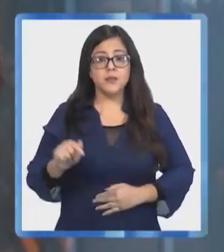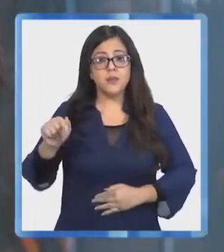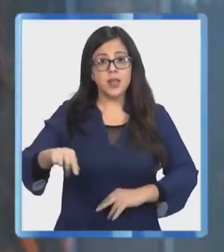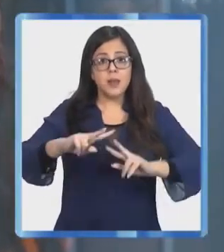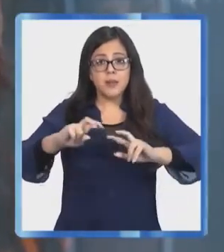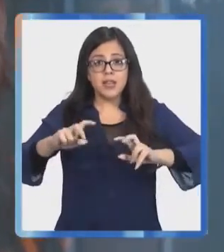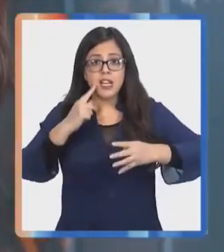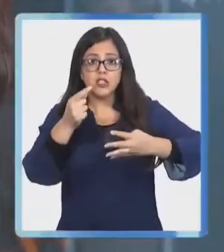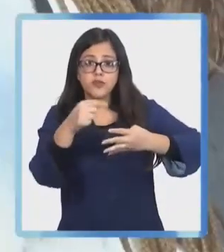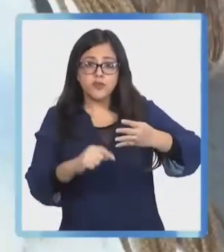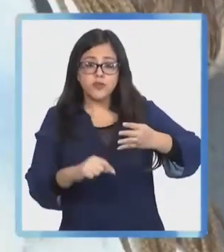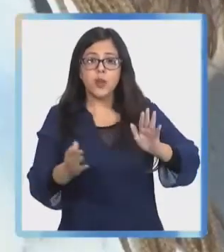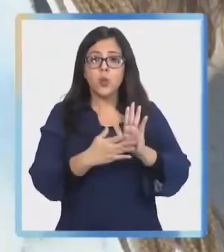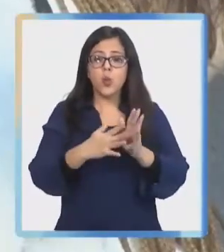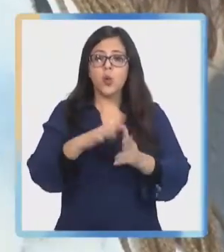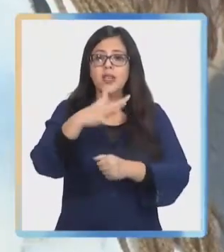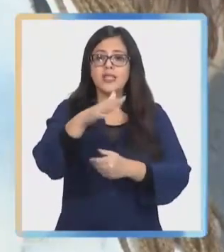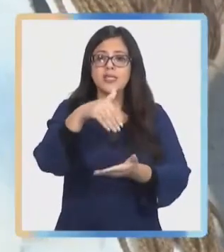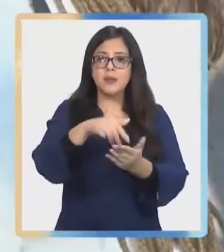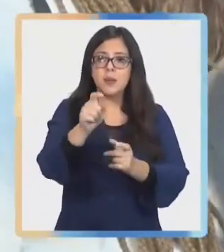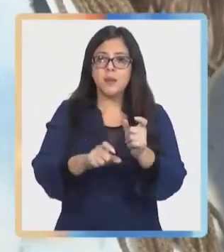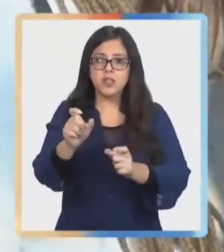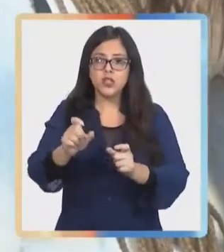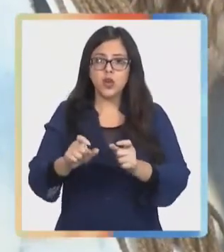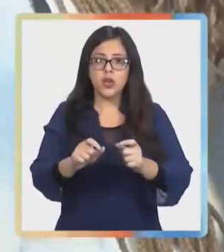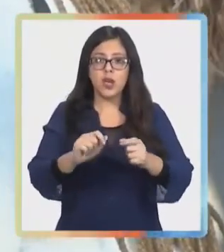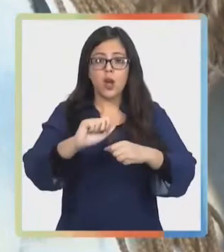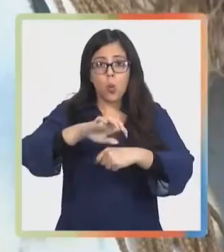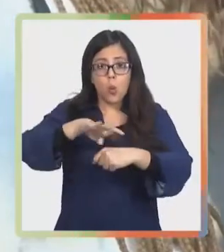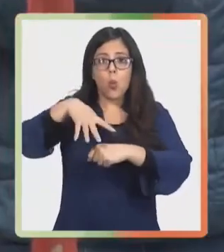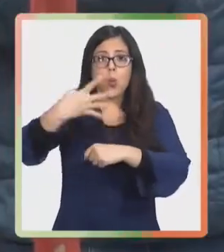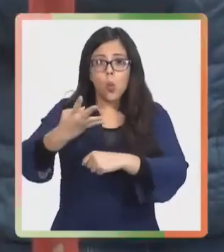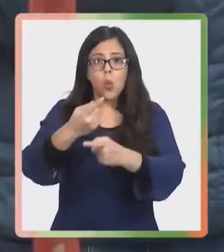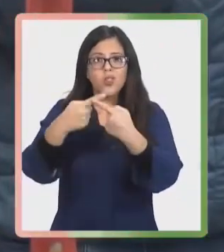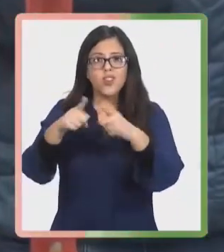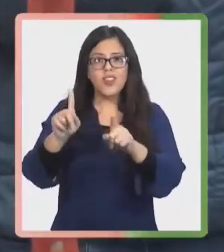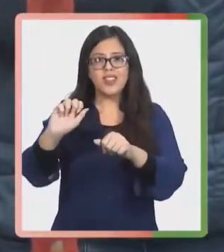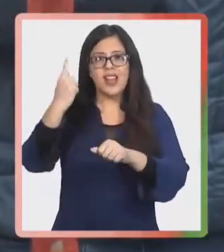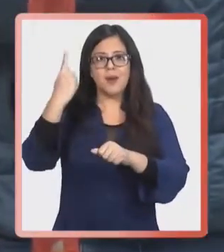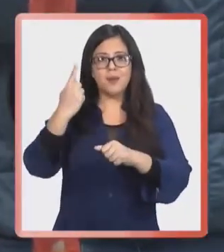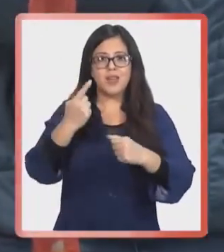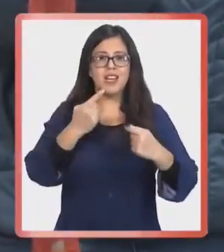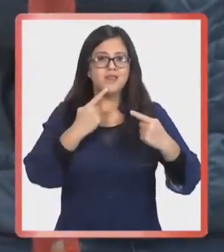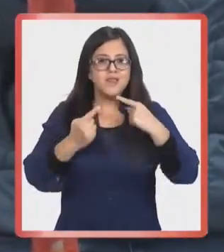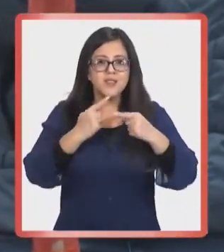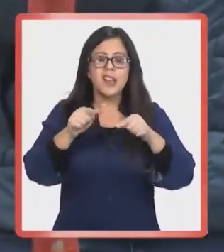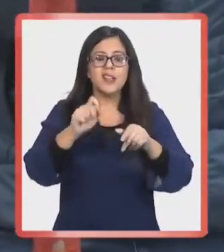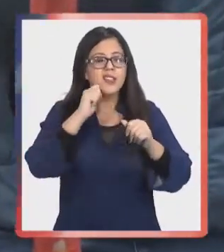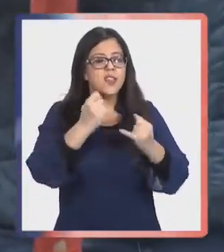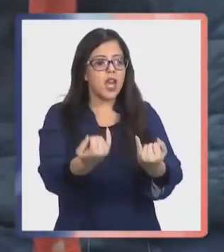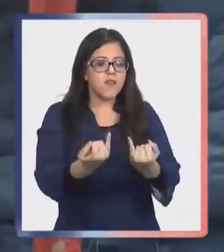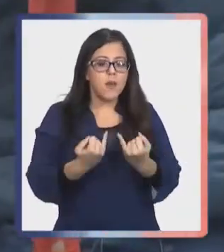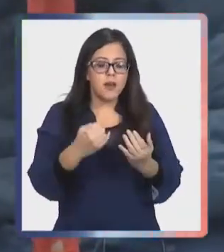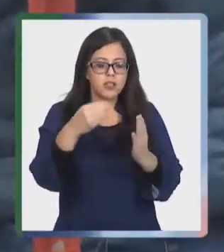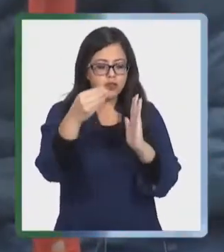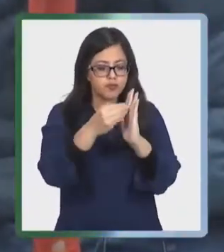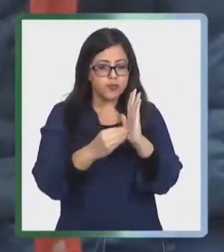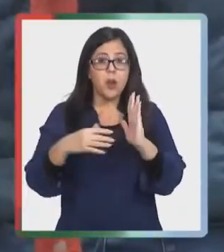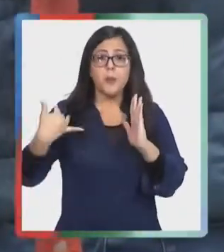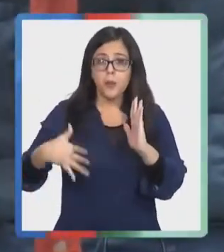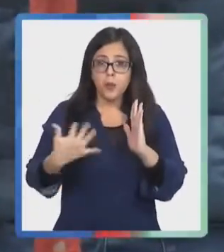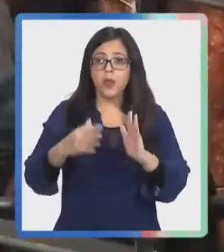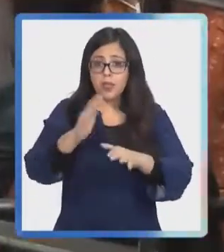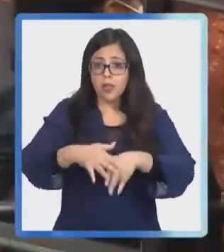El estudio tendrá una muestra de 15.000 personas, 4 veces mayor que en el primer sondeo, y arrojará información